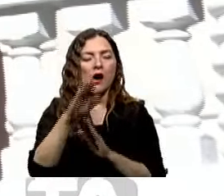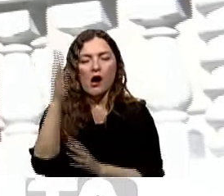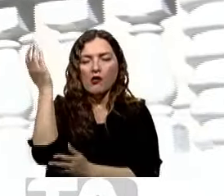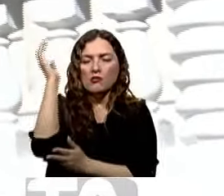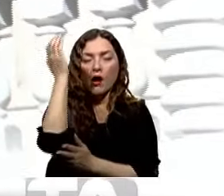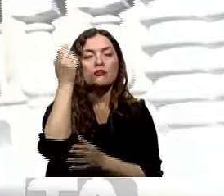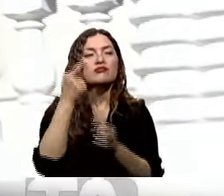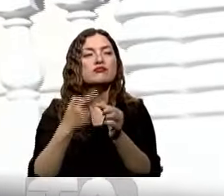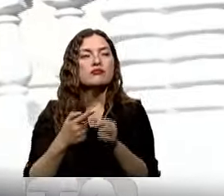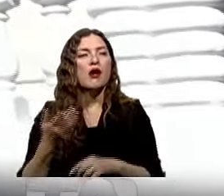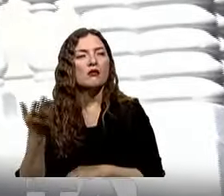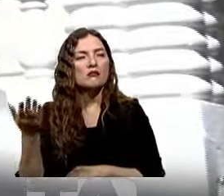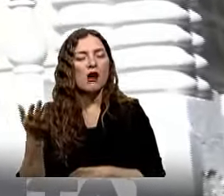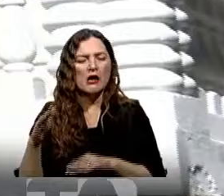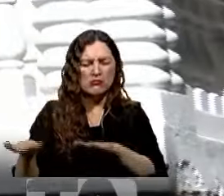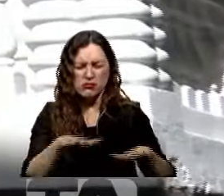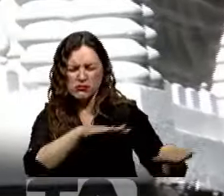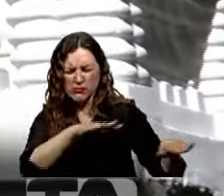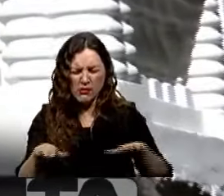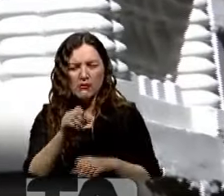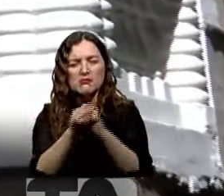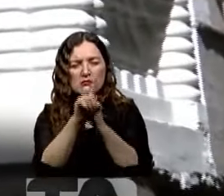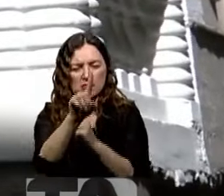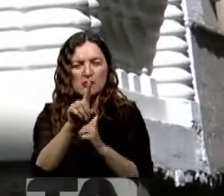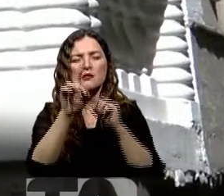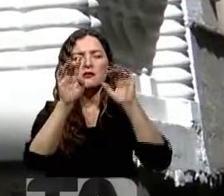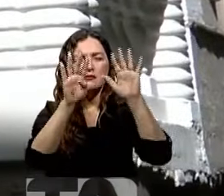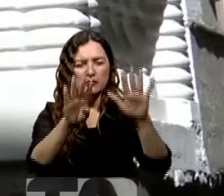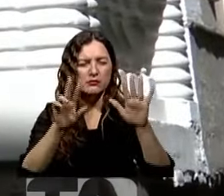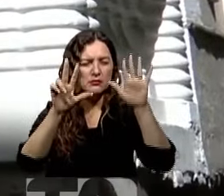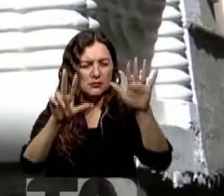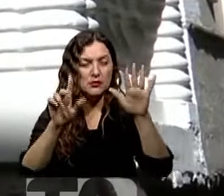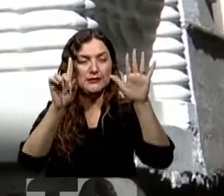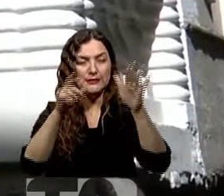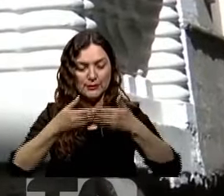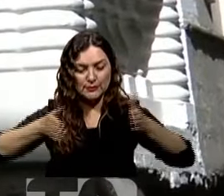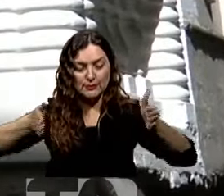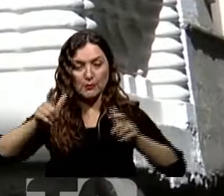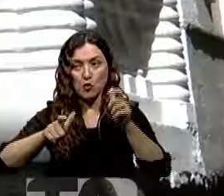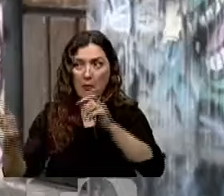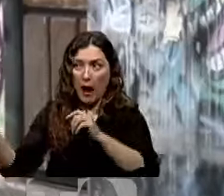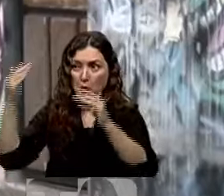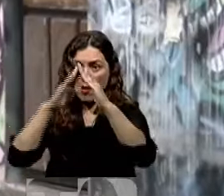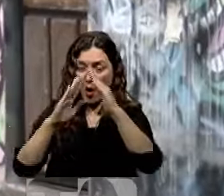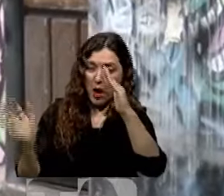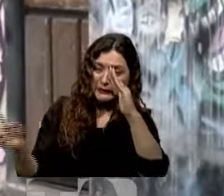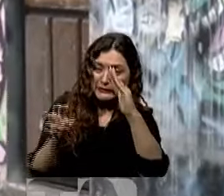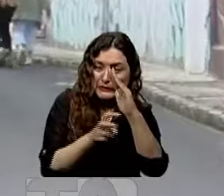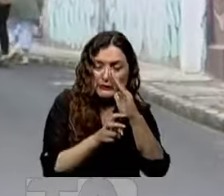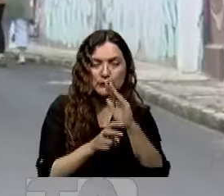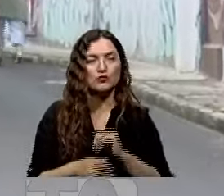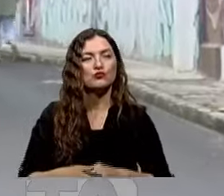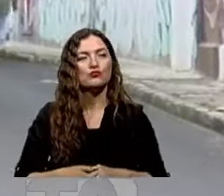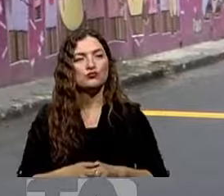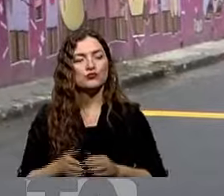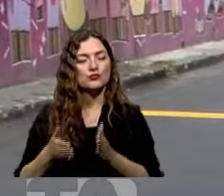de Quito. Y también en el terremoto de 1986 se abrieron sus puertas para refugiar a los vecinos. Tomamos la calle Luis